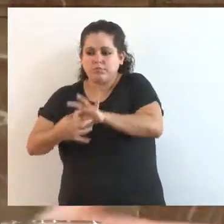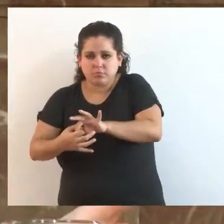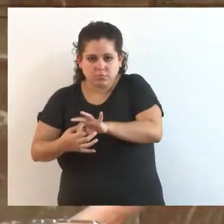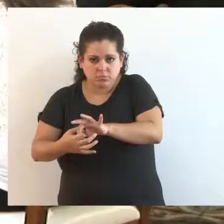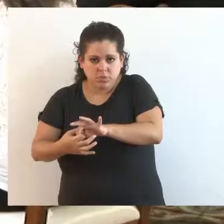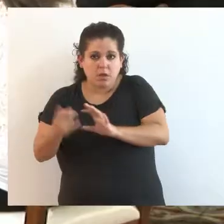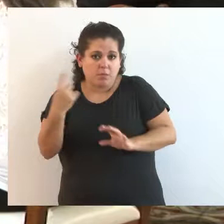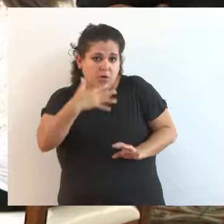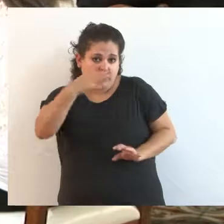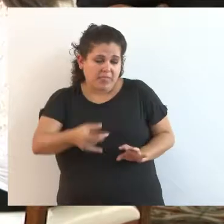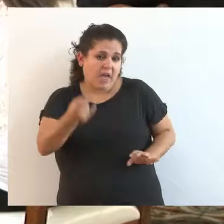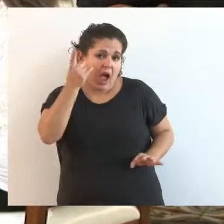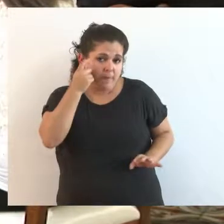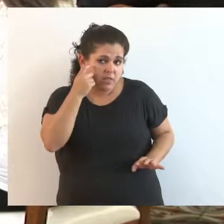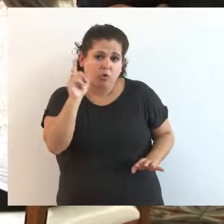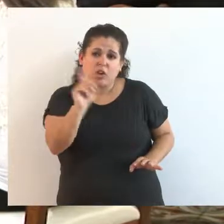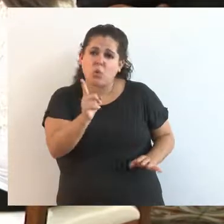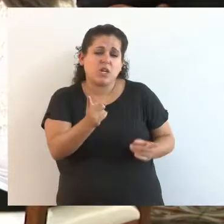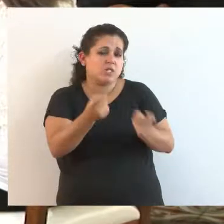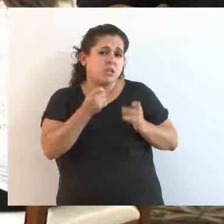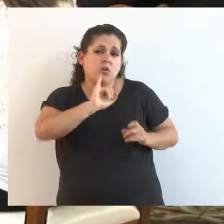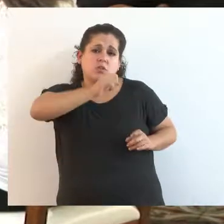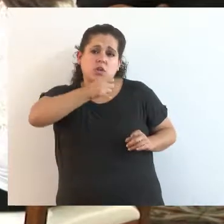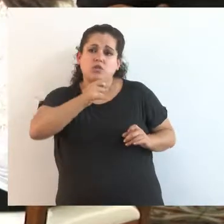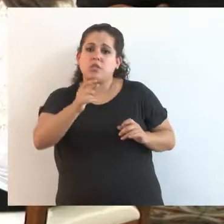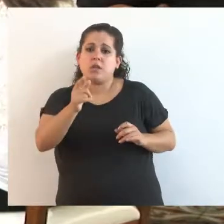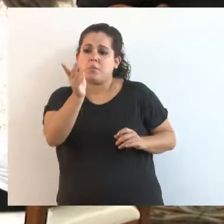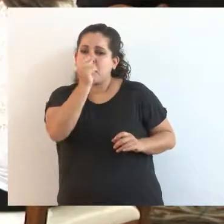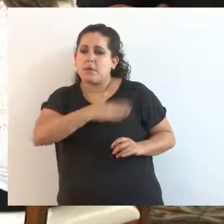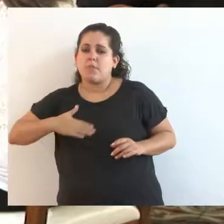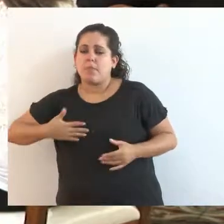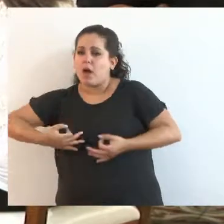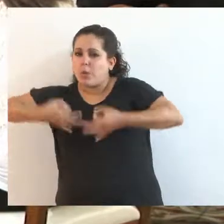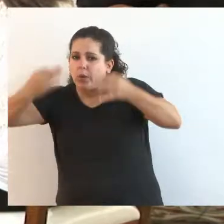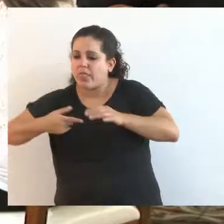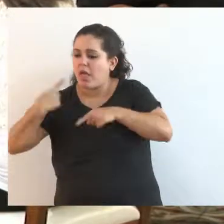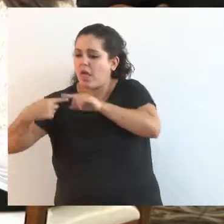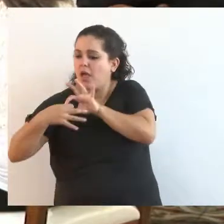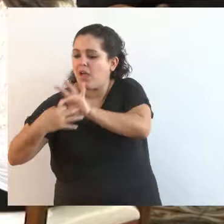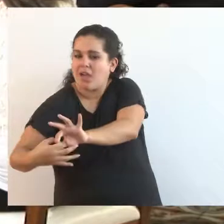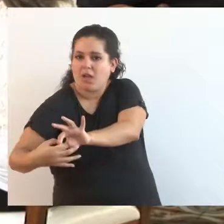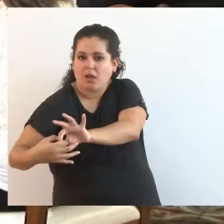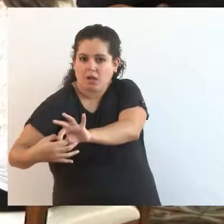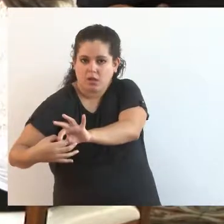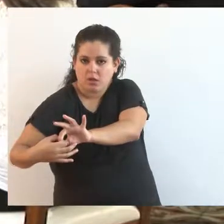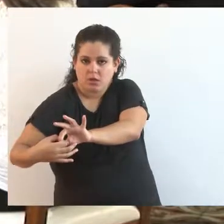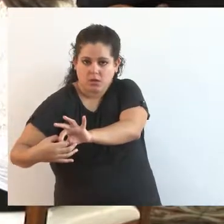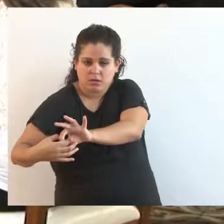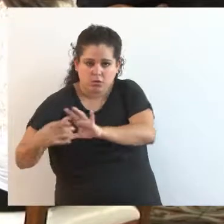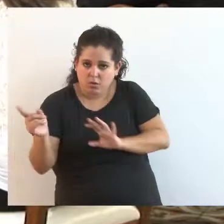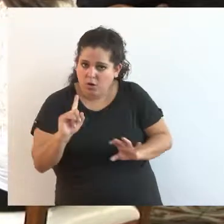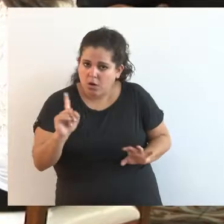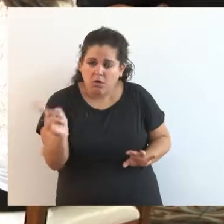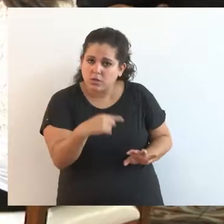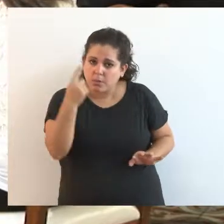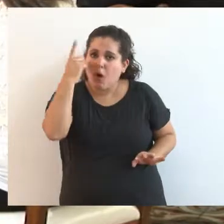no, hemos aprendido que no necesariamente la biología garantiza el amor a la descendencia, que eran supuestos con los que nos